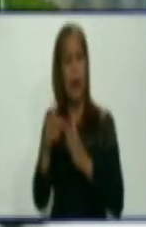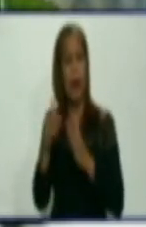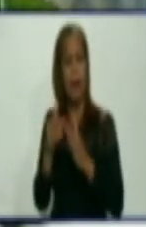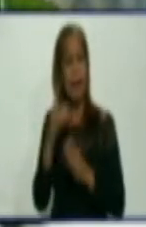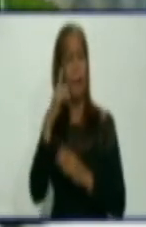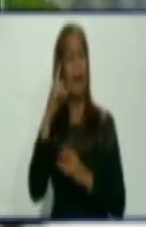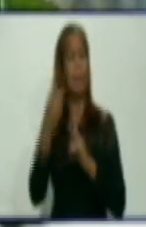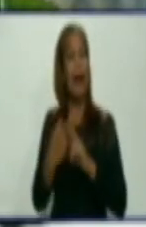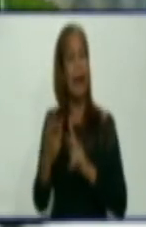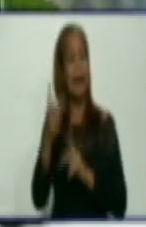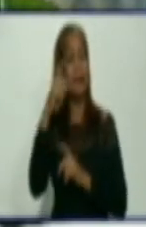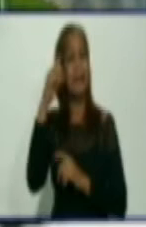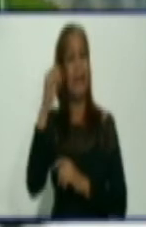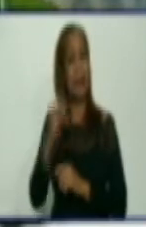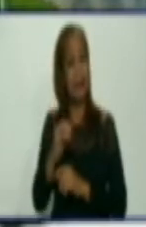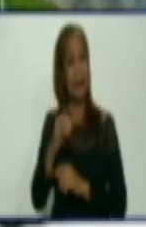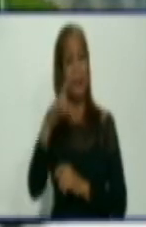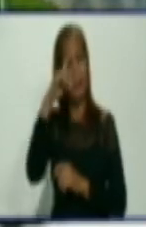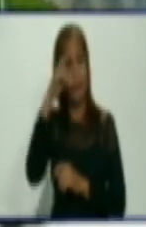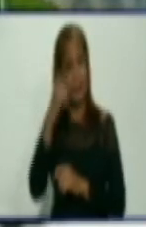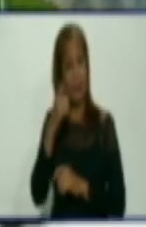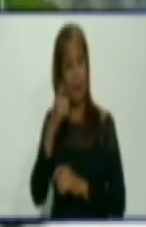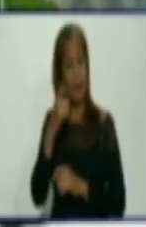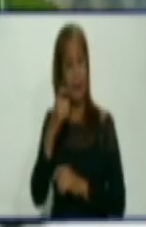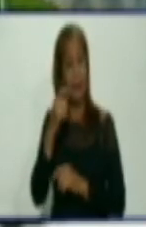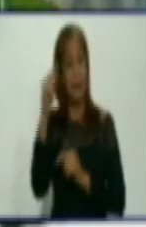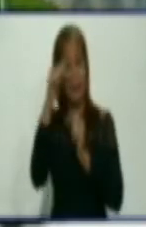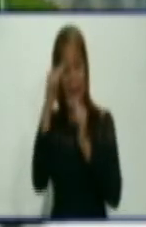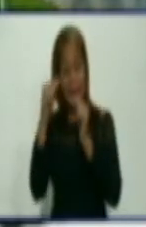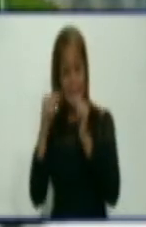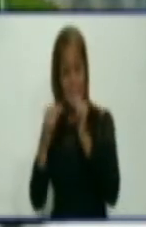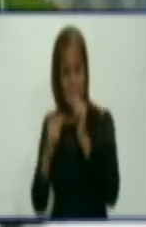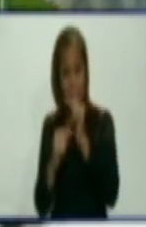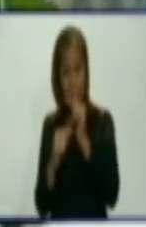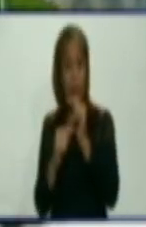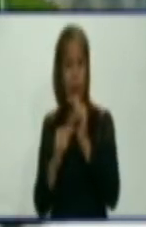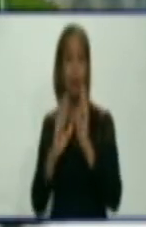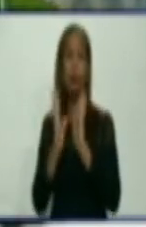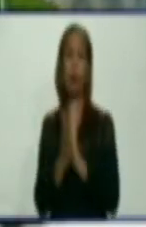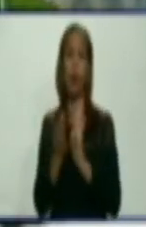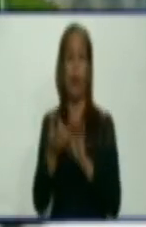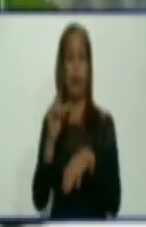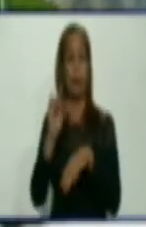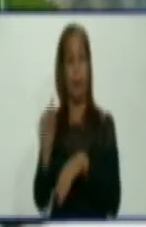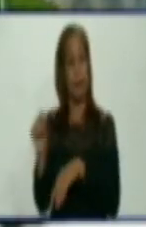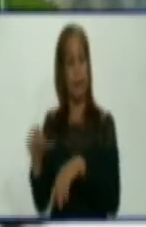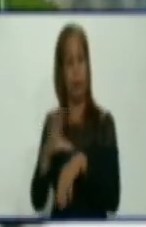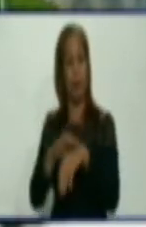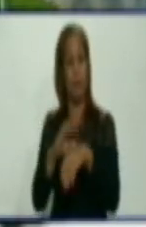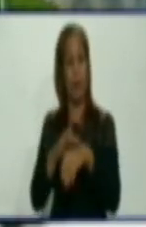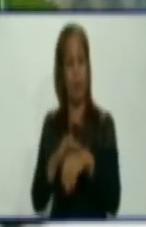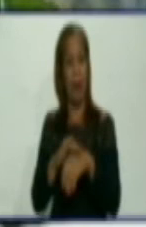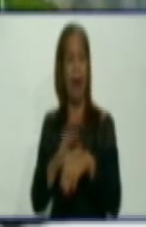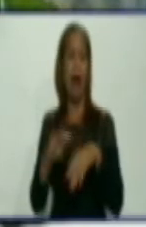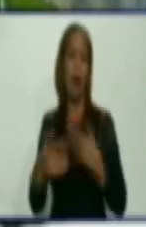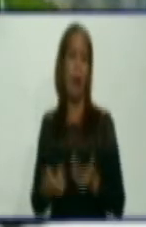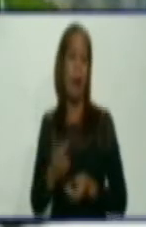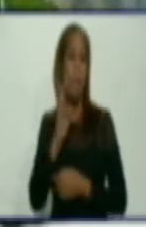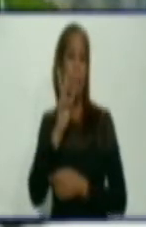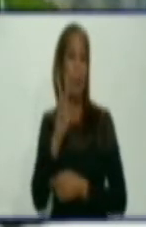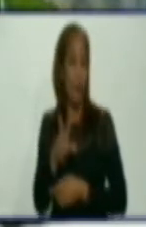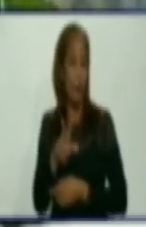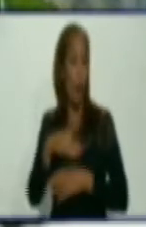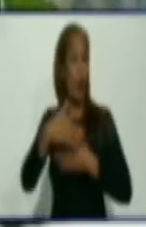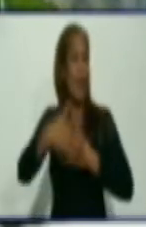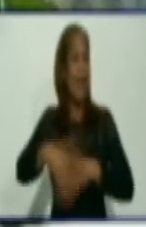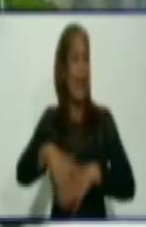todos para que continúe disminuyendo los casos positivos de COVID. Con la panorámica que hoy tenemos en nuestras calles, ¿puede aparecer